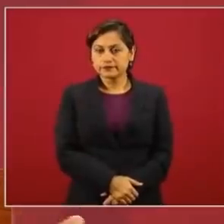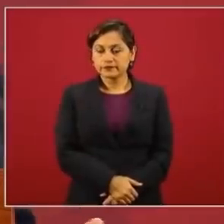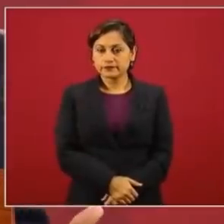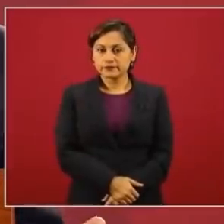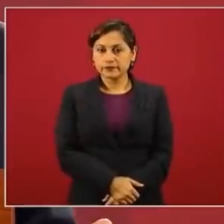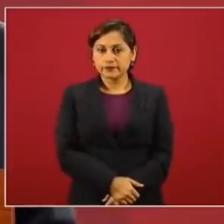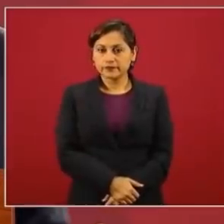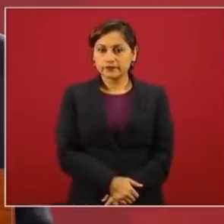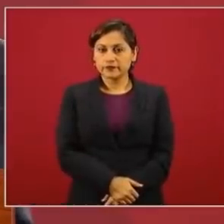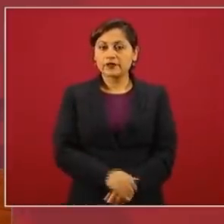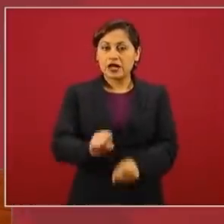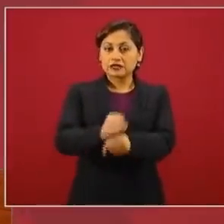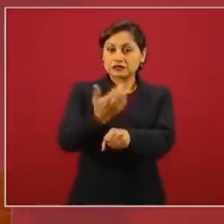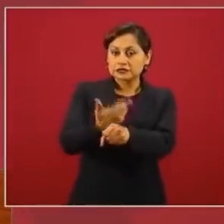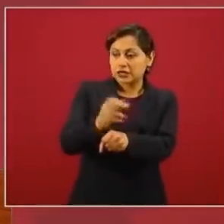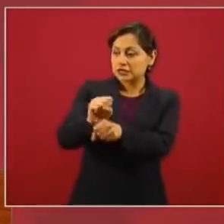de las secretarías,